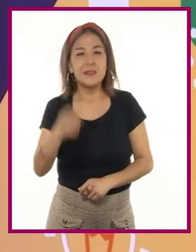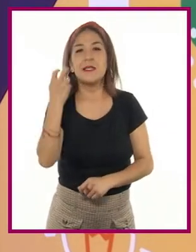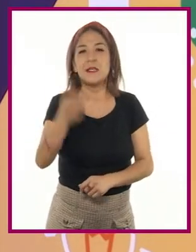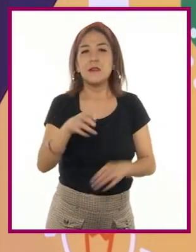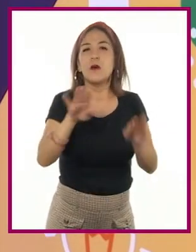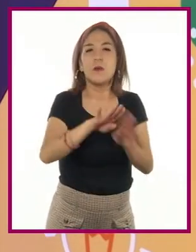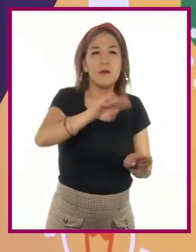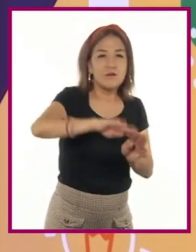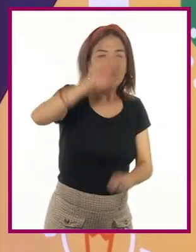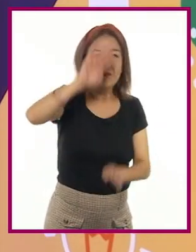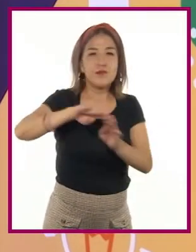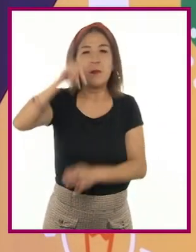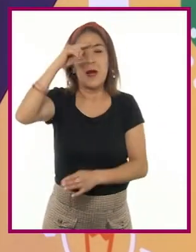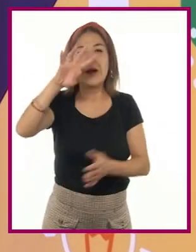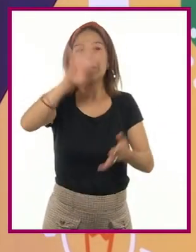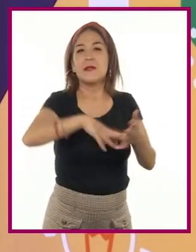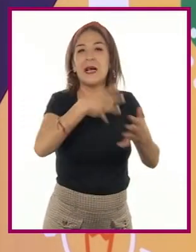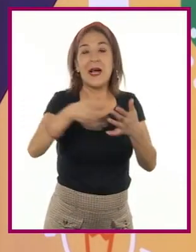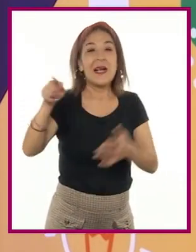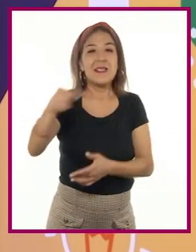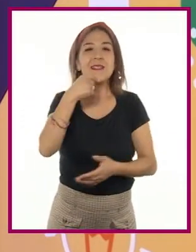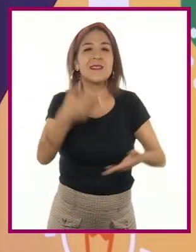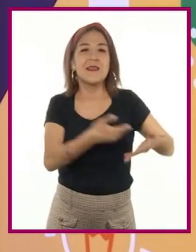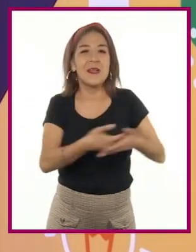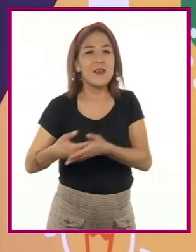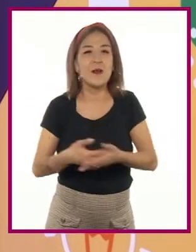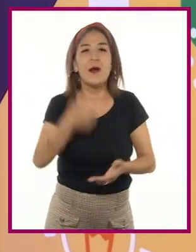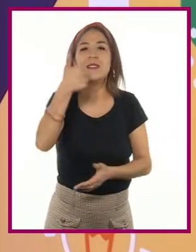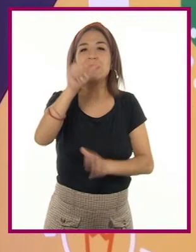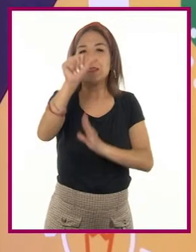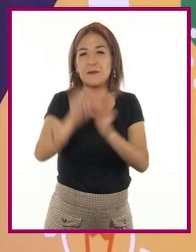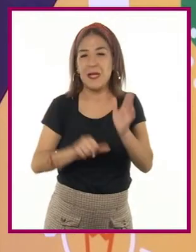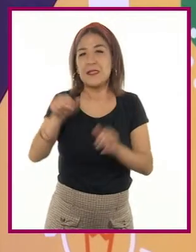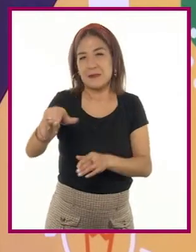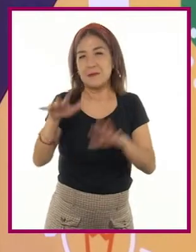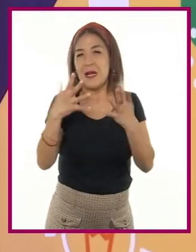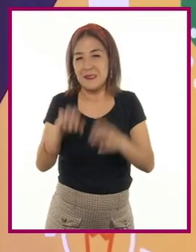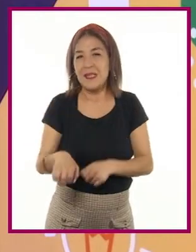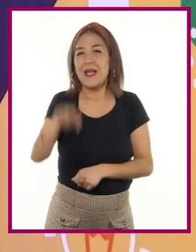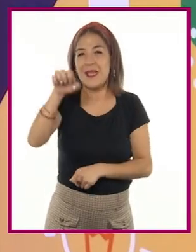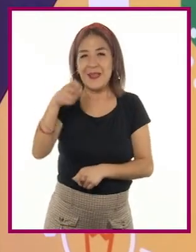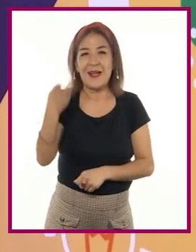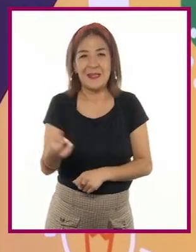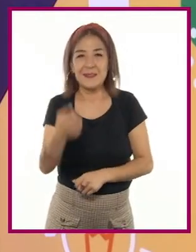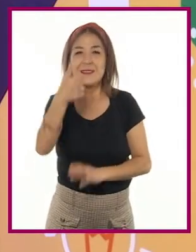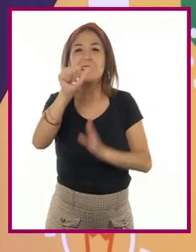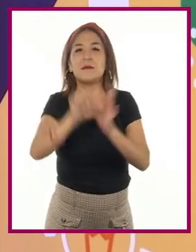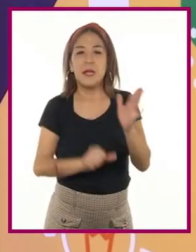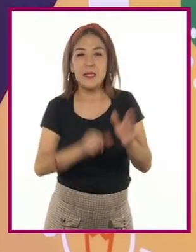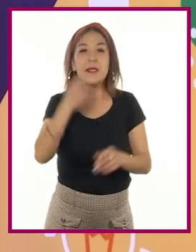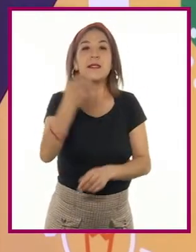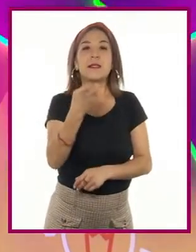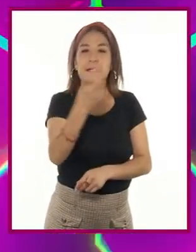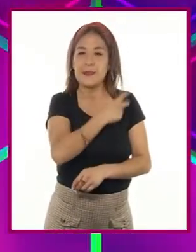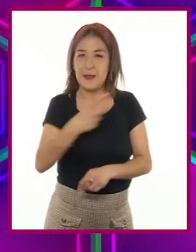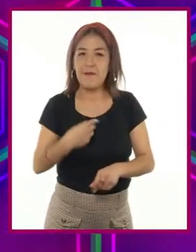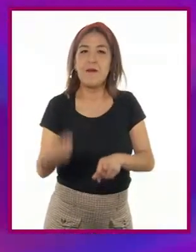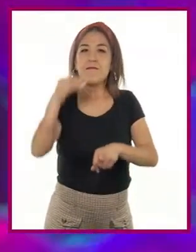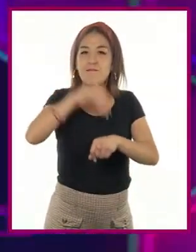los promedios para un pequeño de 6 meses que es la edad aproximada de tomás y para esto se consideran los siguientes